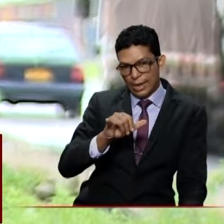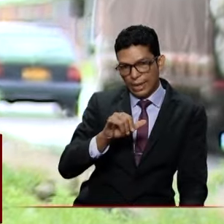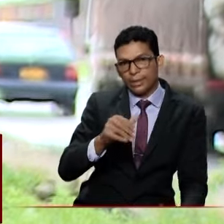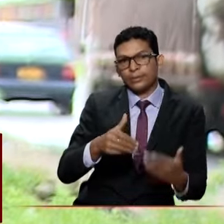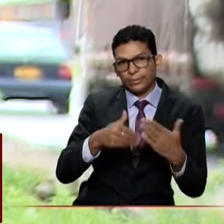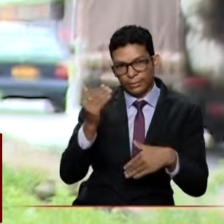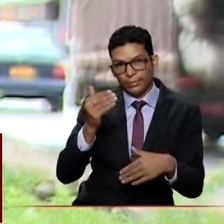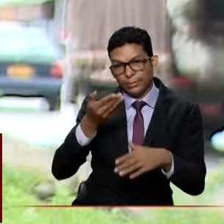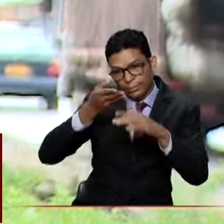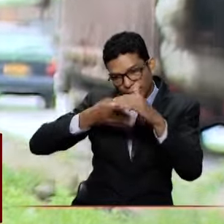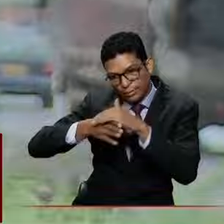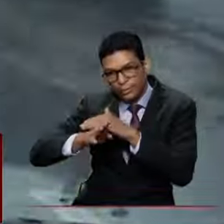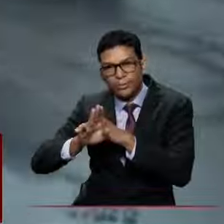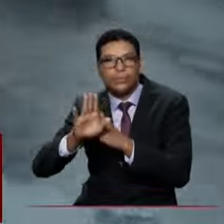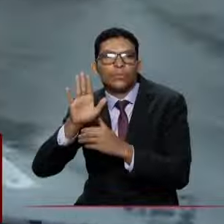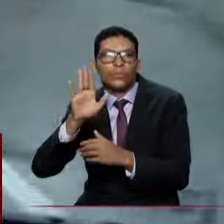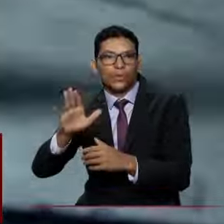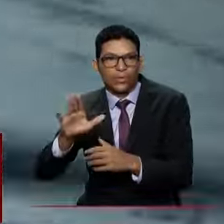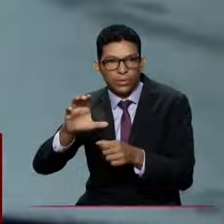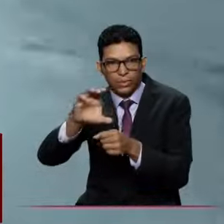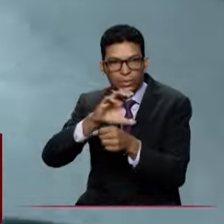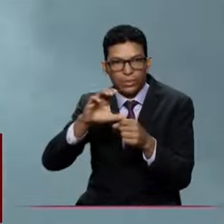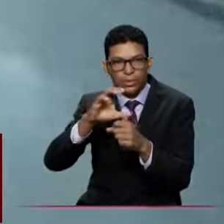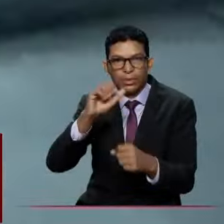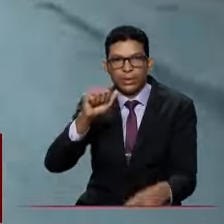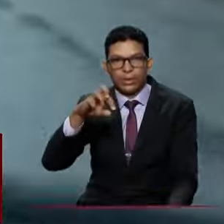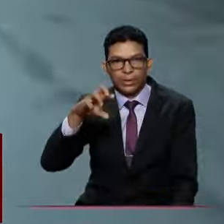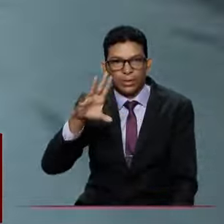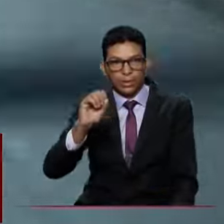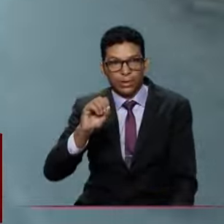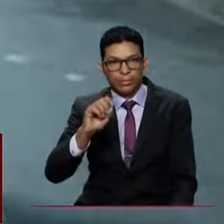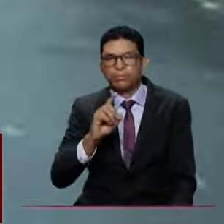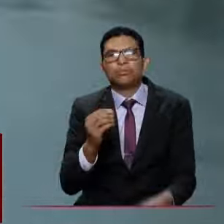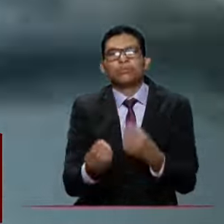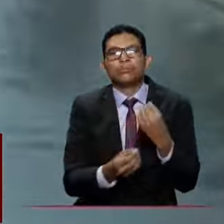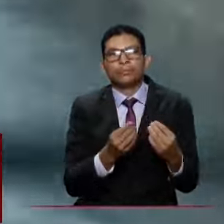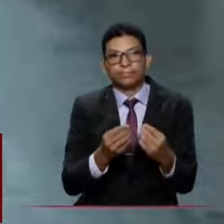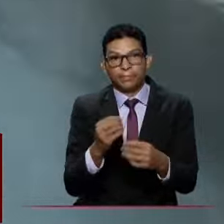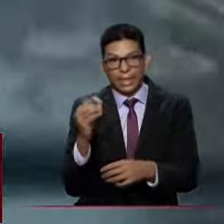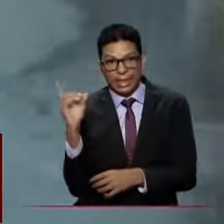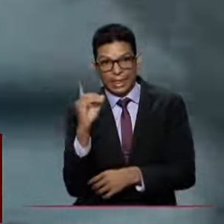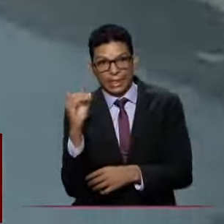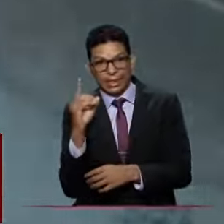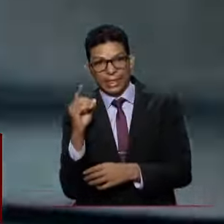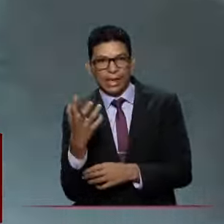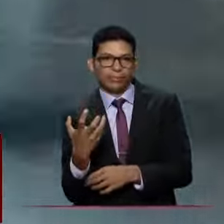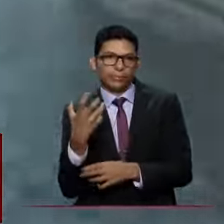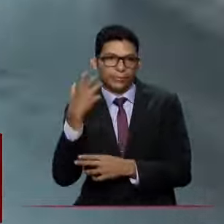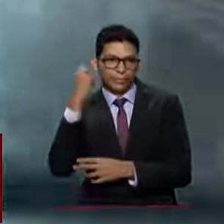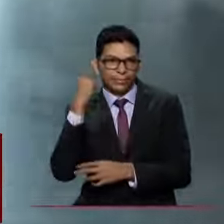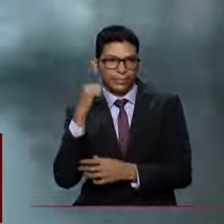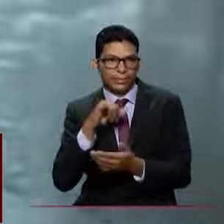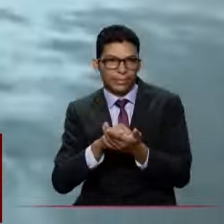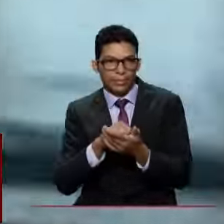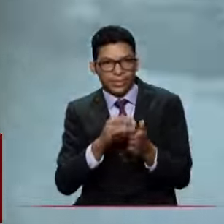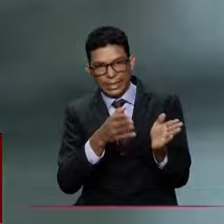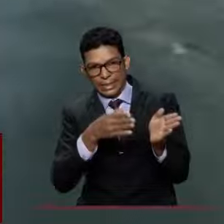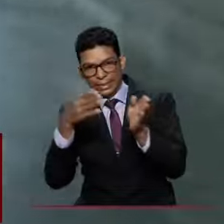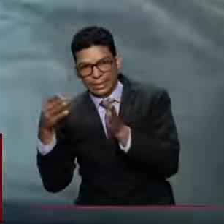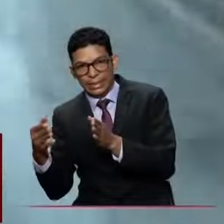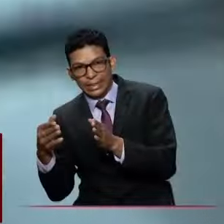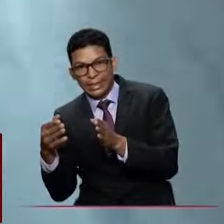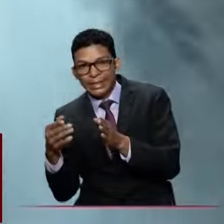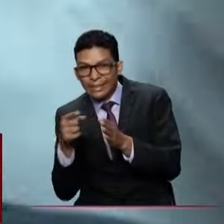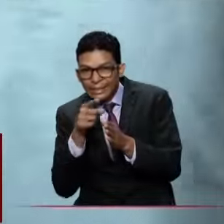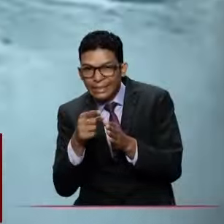ingresar hacia las urbanizaciones Ciudad del Campo y urbanización Pereira. Ustedes toman el puente antiguo, justo está al lado del nuevo puente.